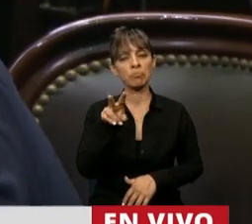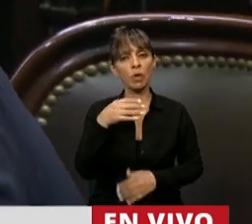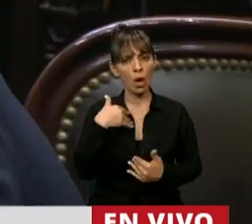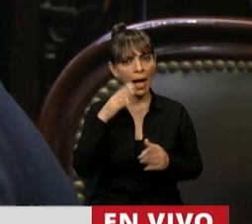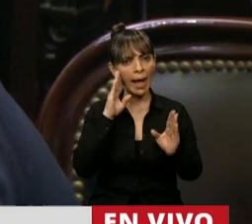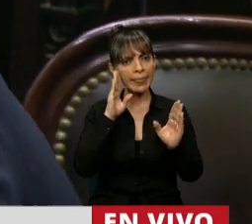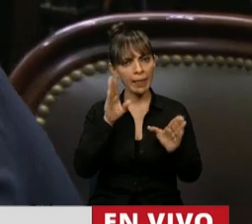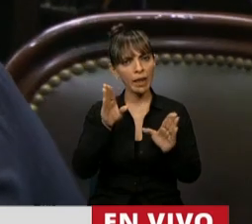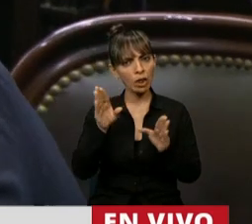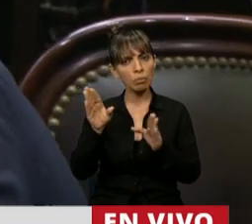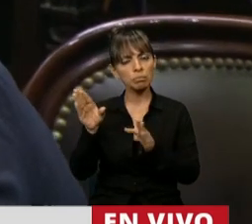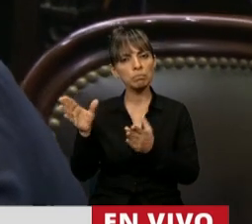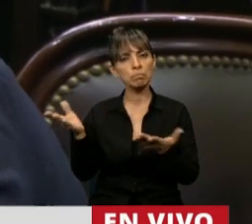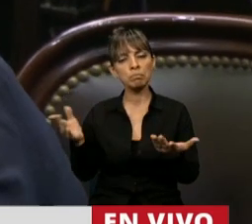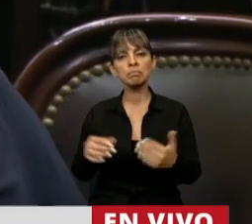atentamente a varios